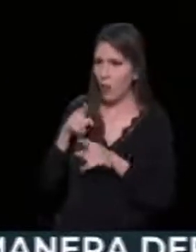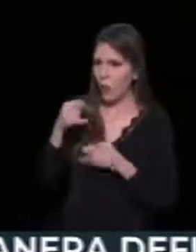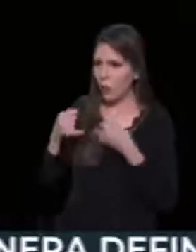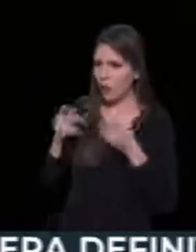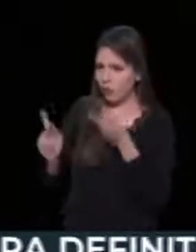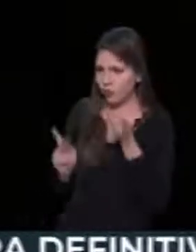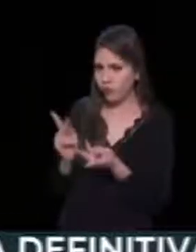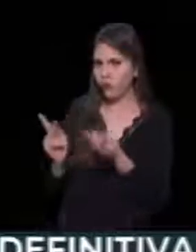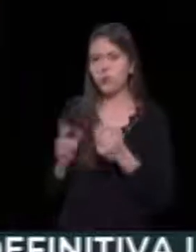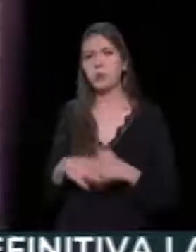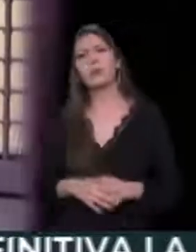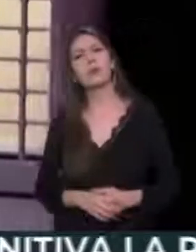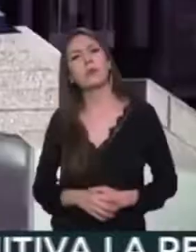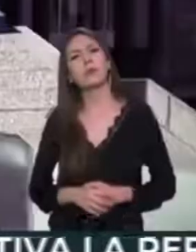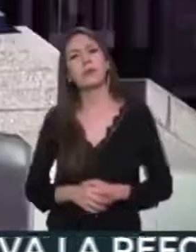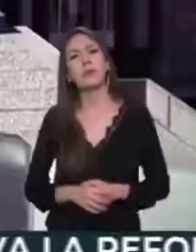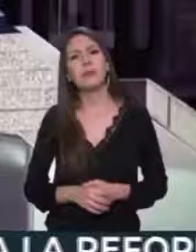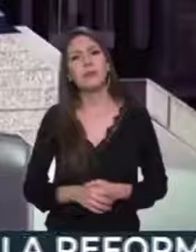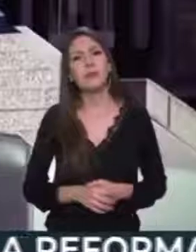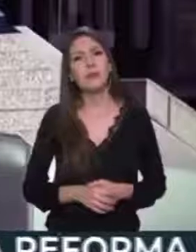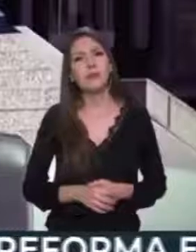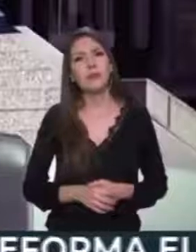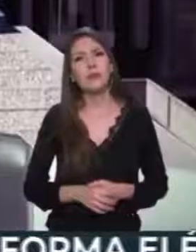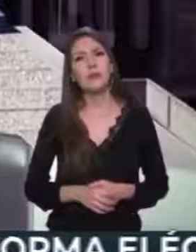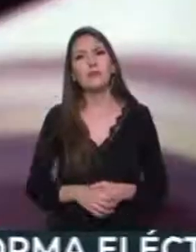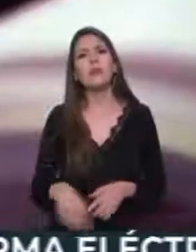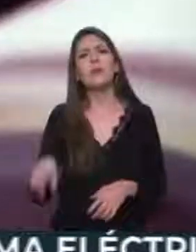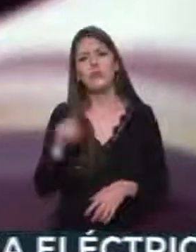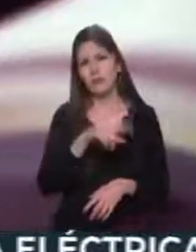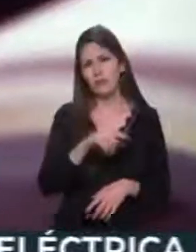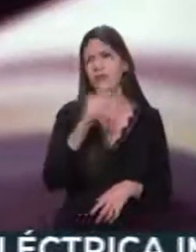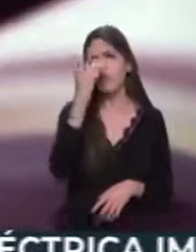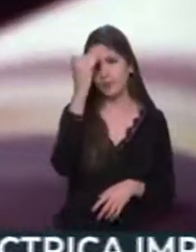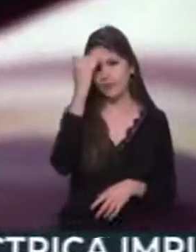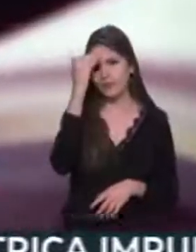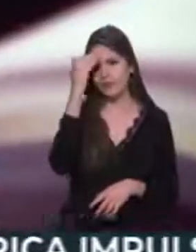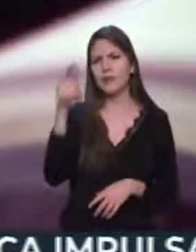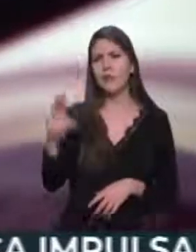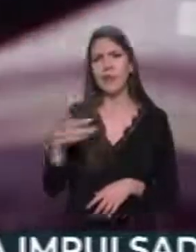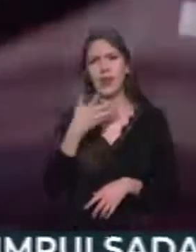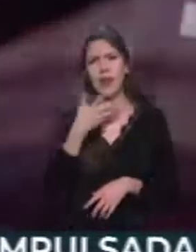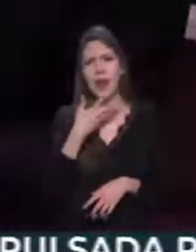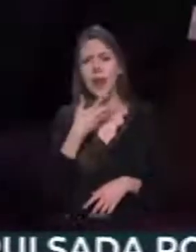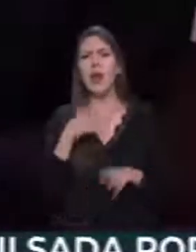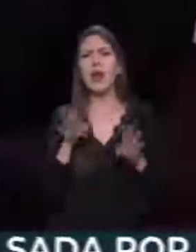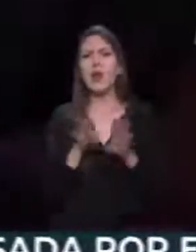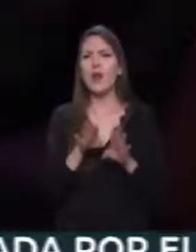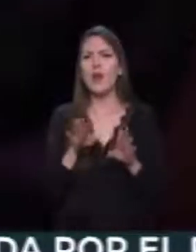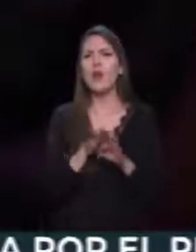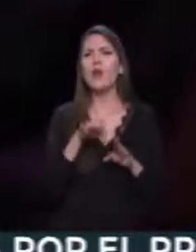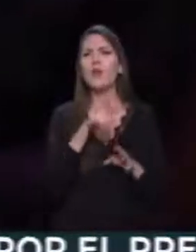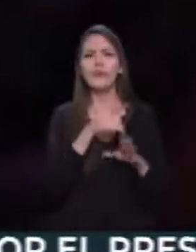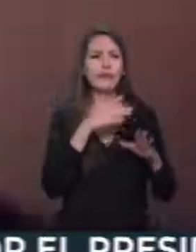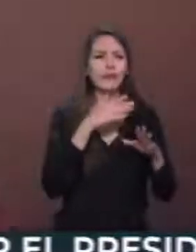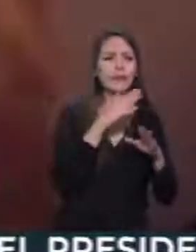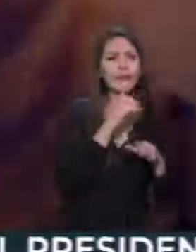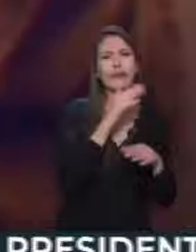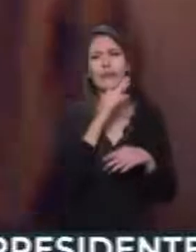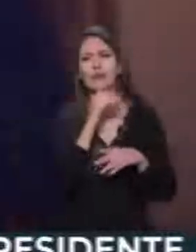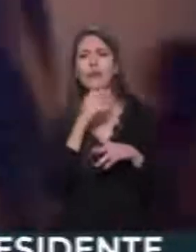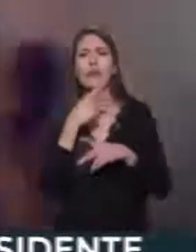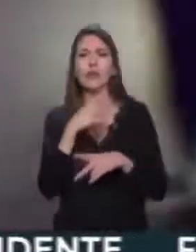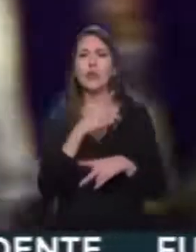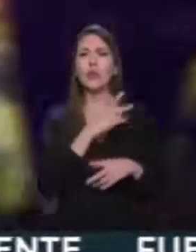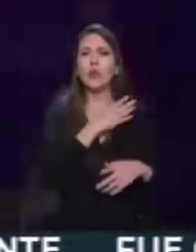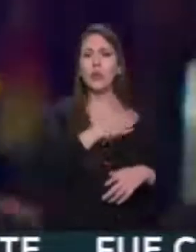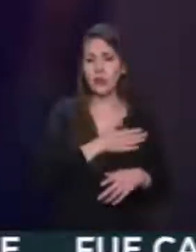Por sus hechos y sus nexos los conocerás. Todos sabemos de las limitaciones de la justicia en México. Si las cárceles